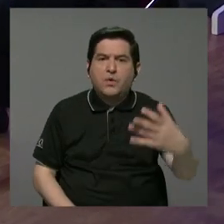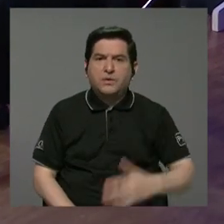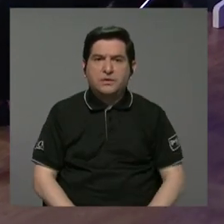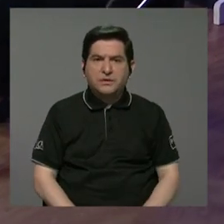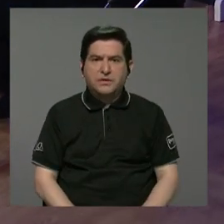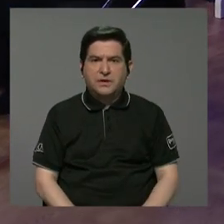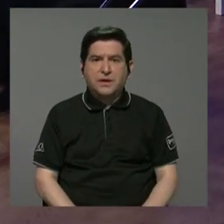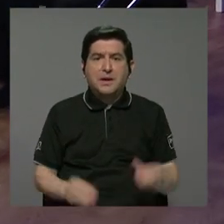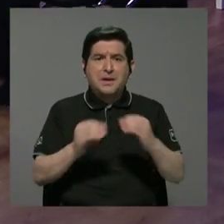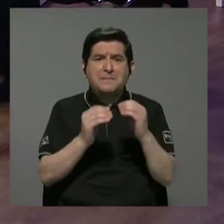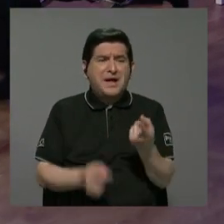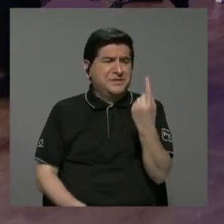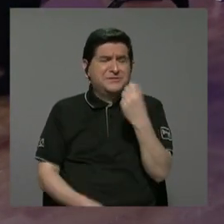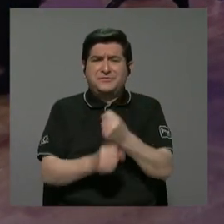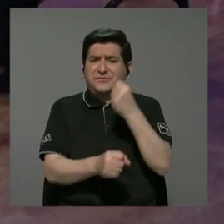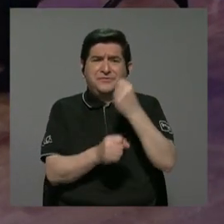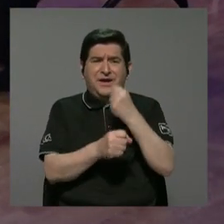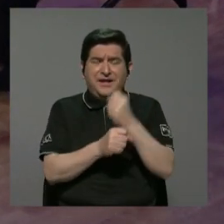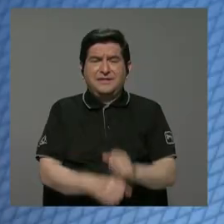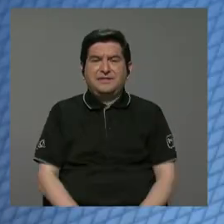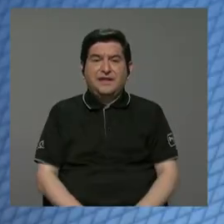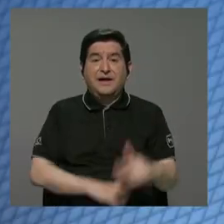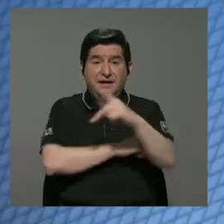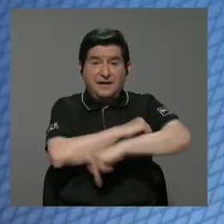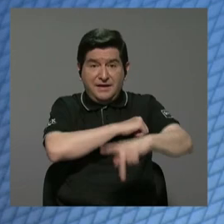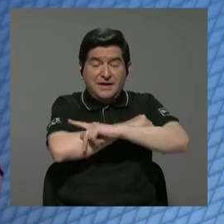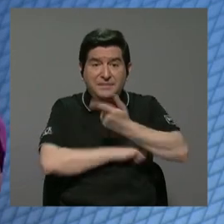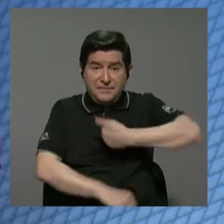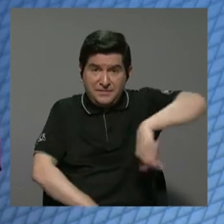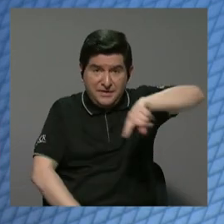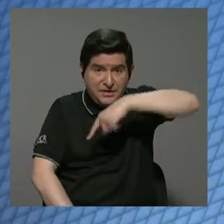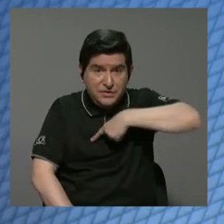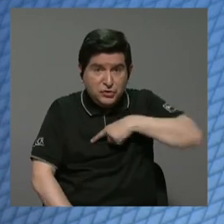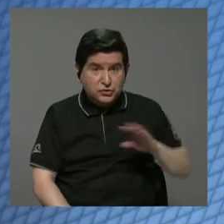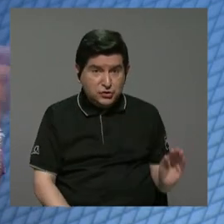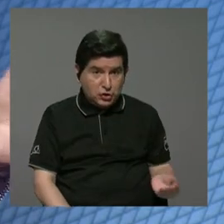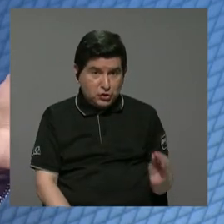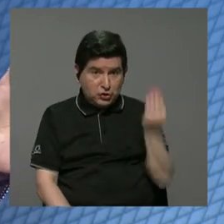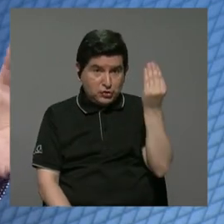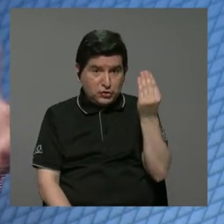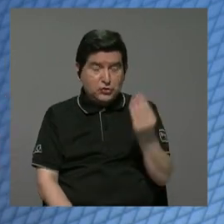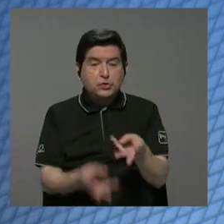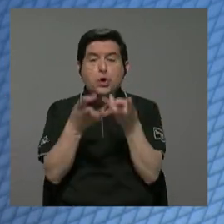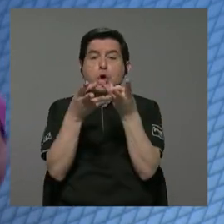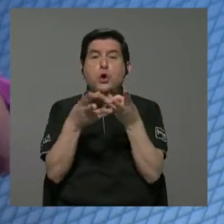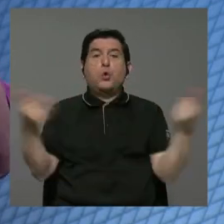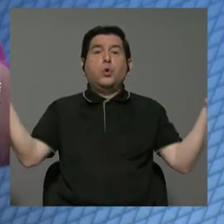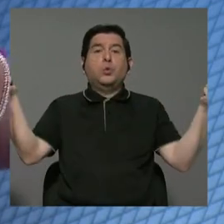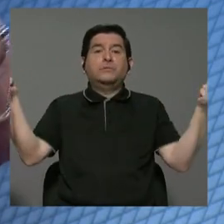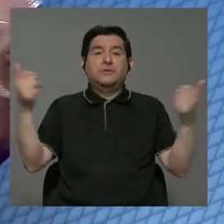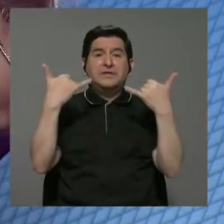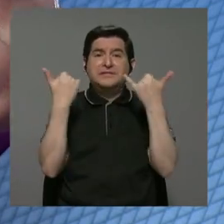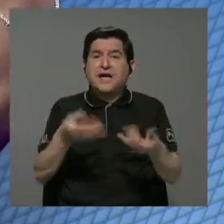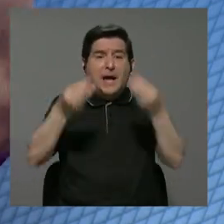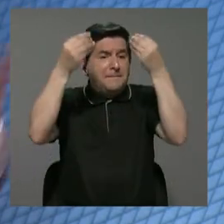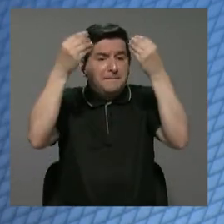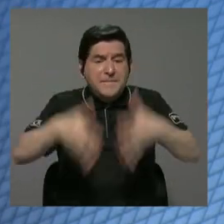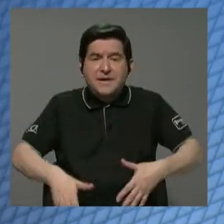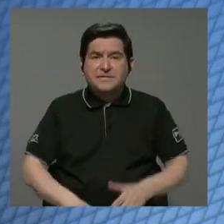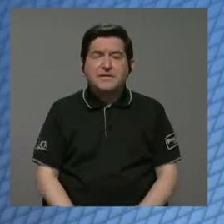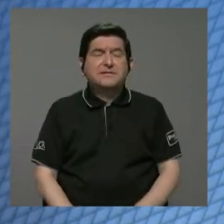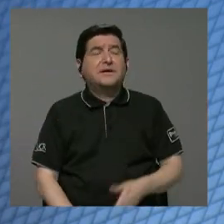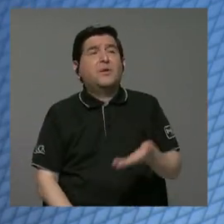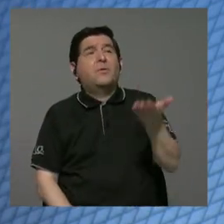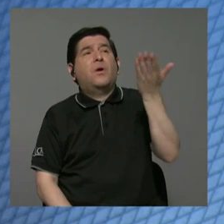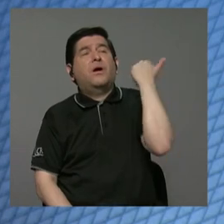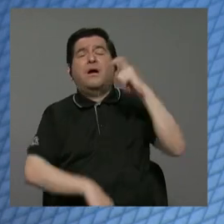más, hay más desempleo y la patria que, en la que nosotros crecimos se nos esfuma. Se pierde ya como en un ayer lejano,